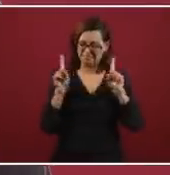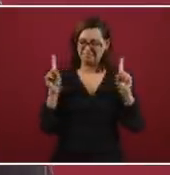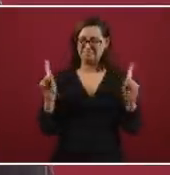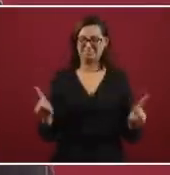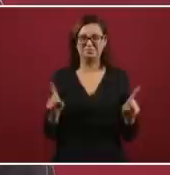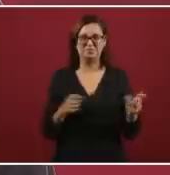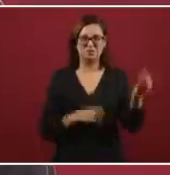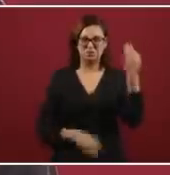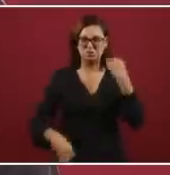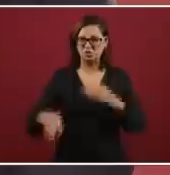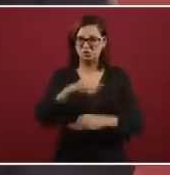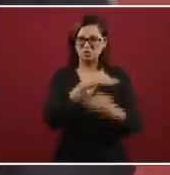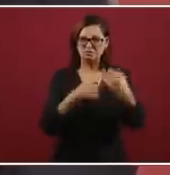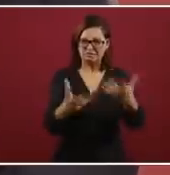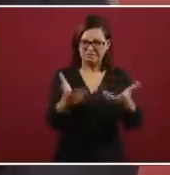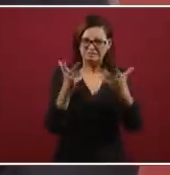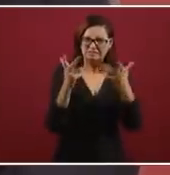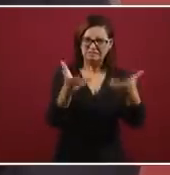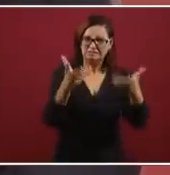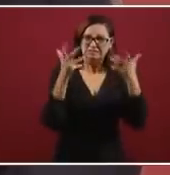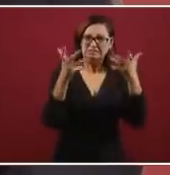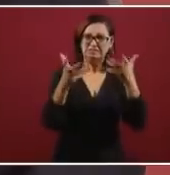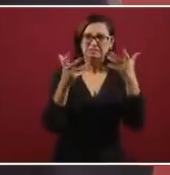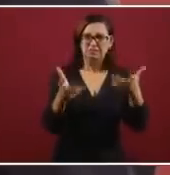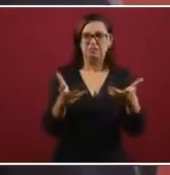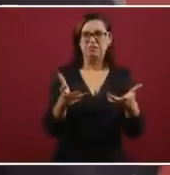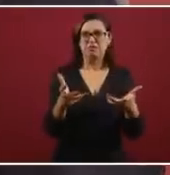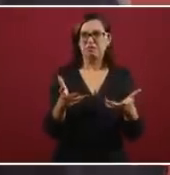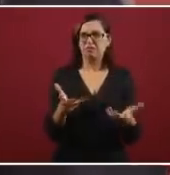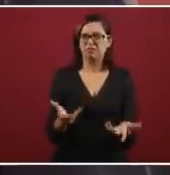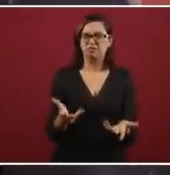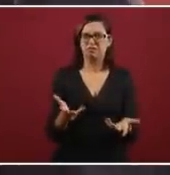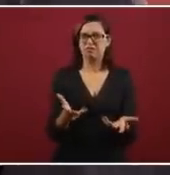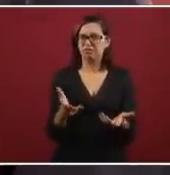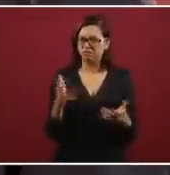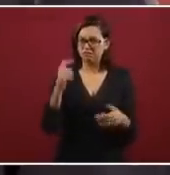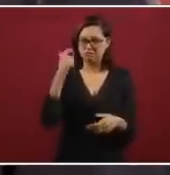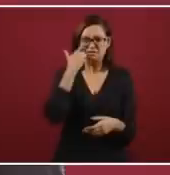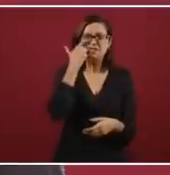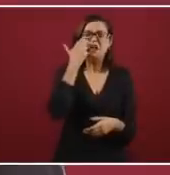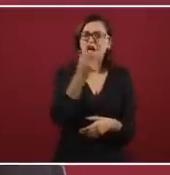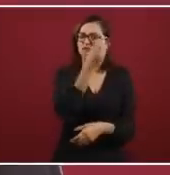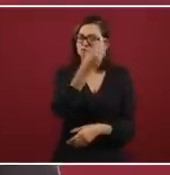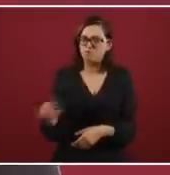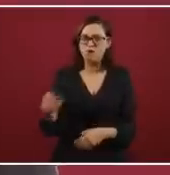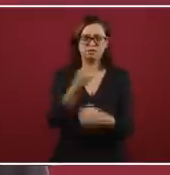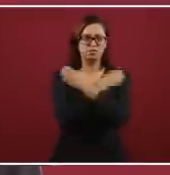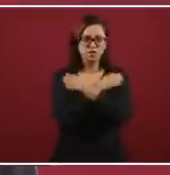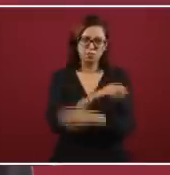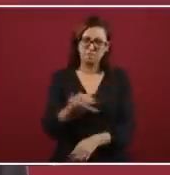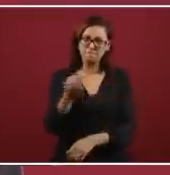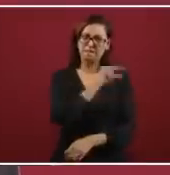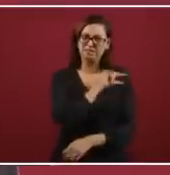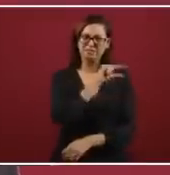Todo por el afán privatizador. Ya deben de irse